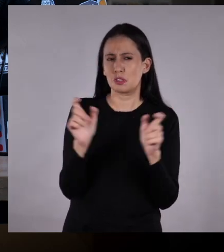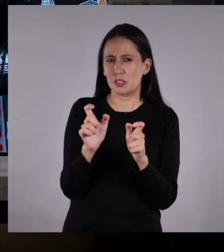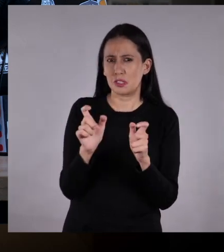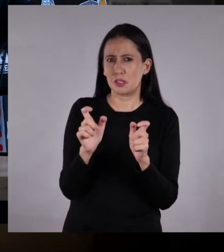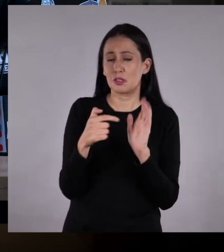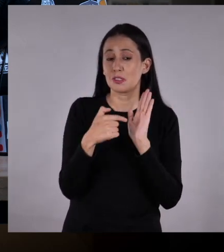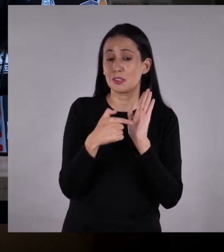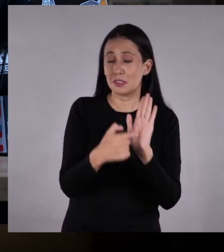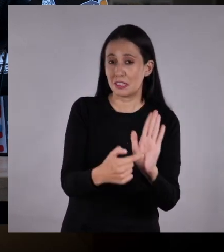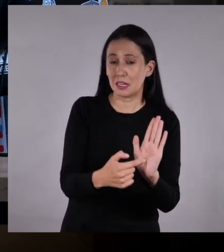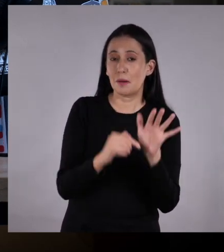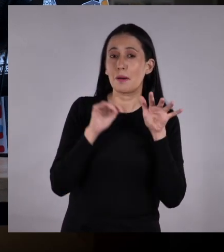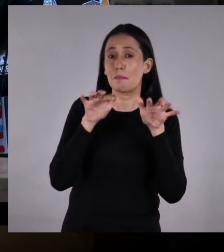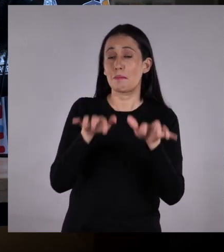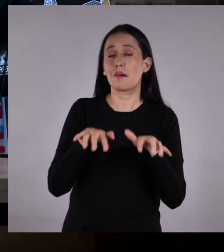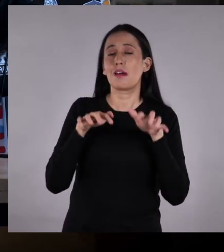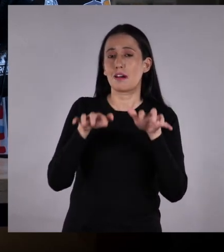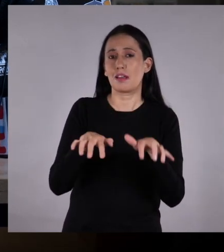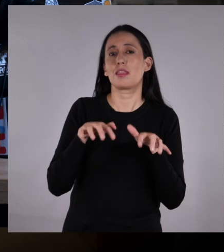perrito.